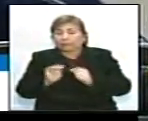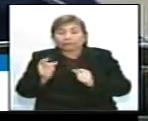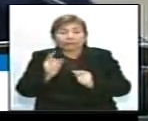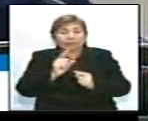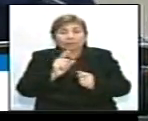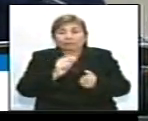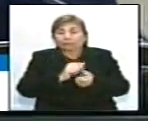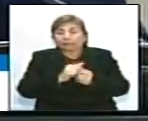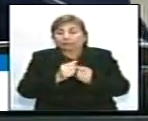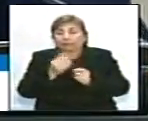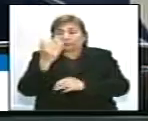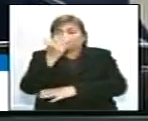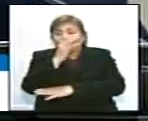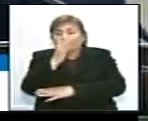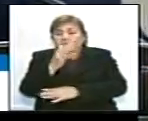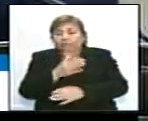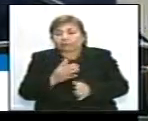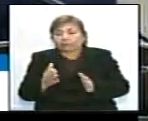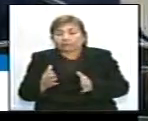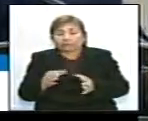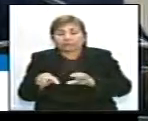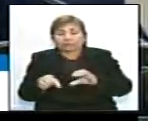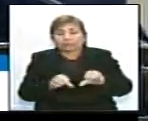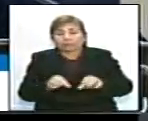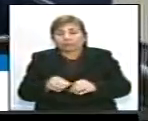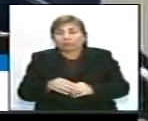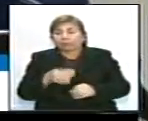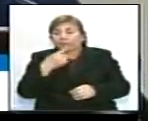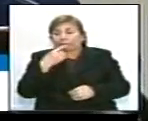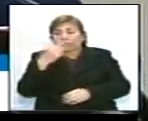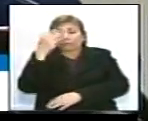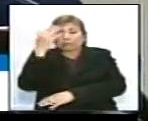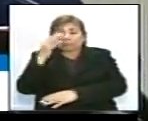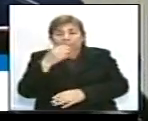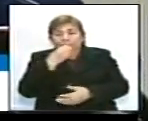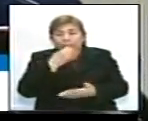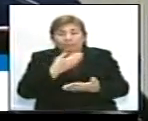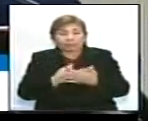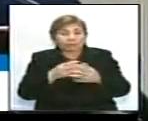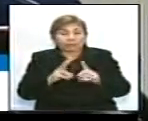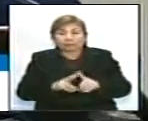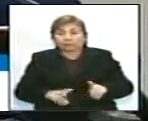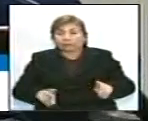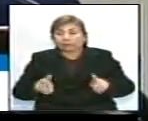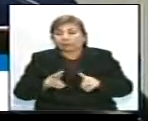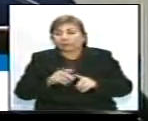buscar que el bosque sea cambiado por otra actividad. Si el bosque en pie no tiene valor,